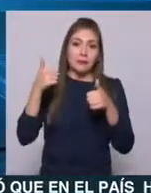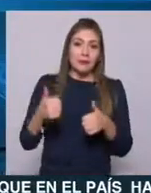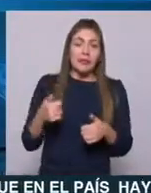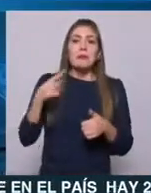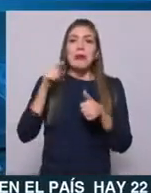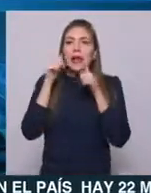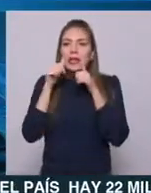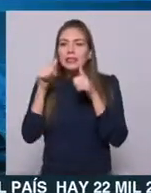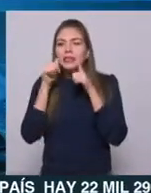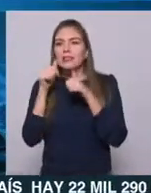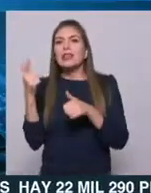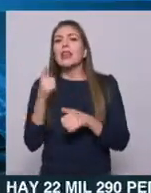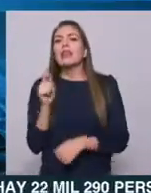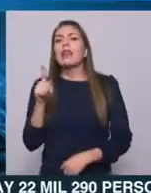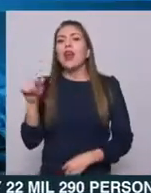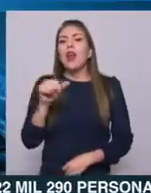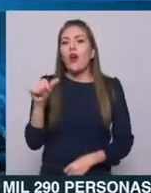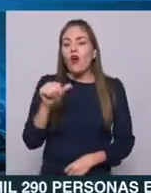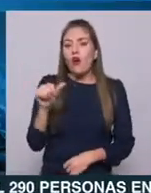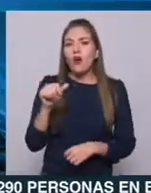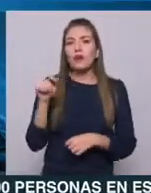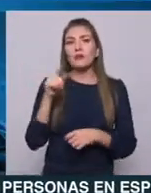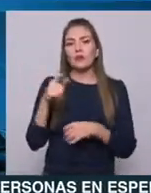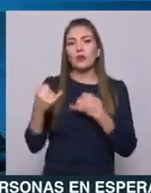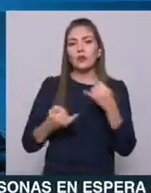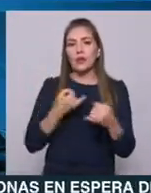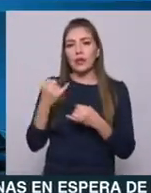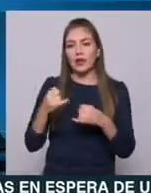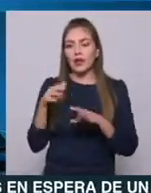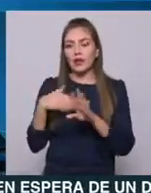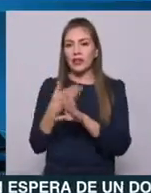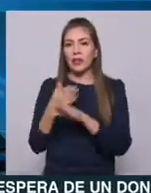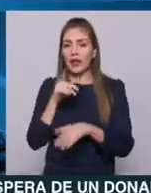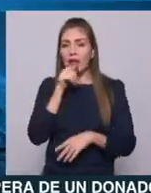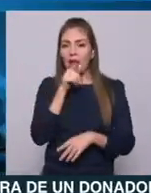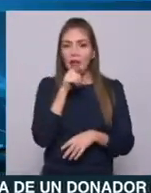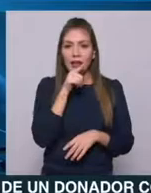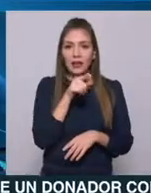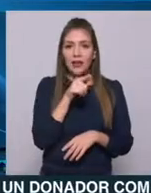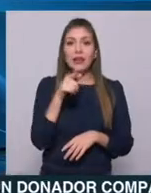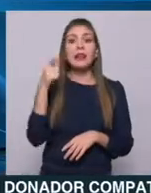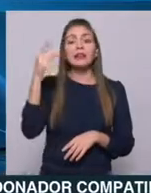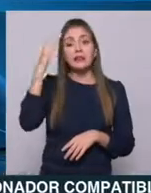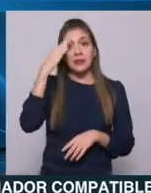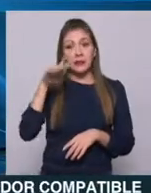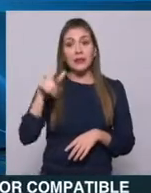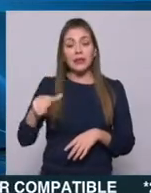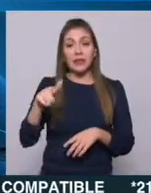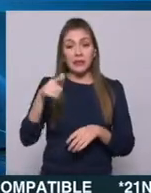qué tal le va a los capitanes el día de hoy ante los Astros de Jalisco, y para saber si esta temporada, la